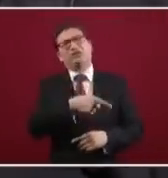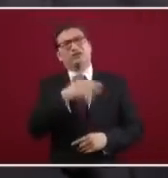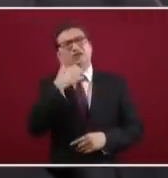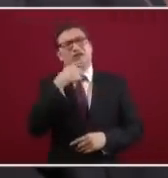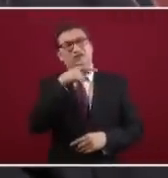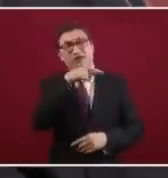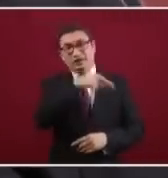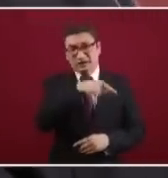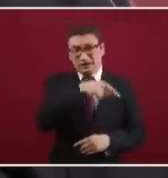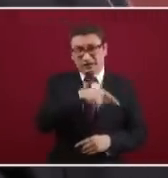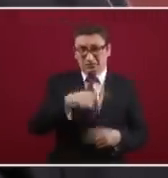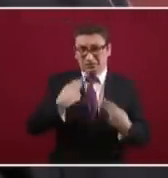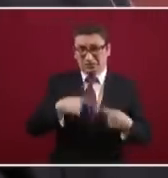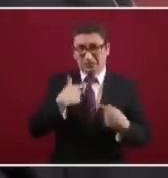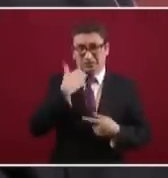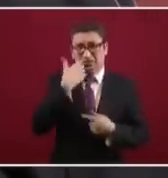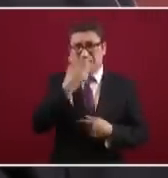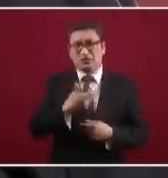maíz,